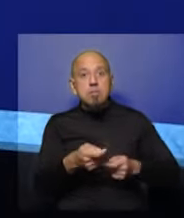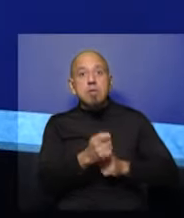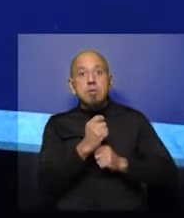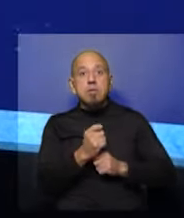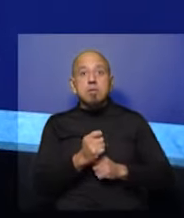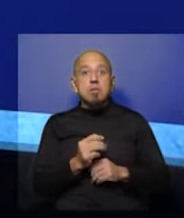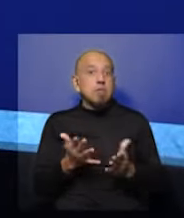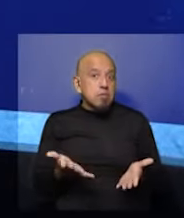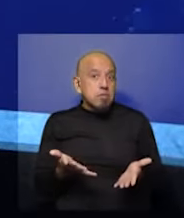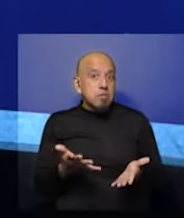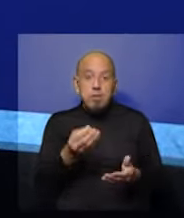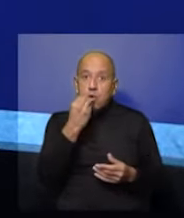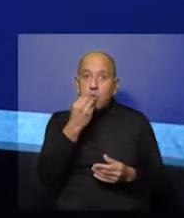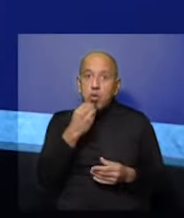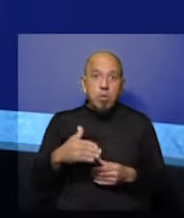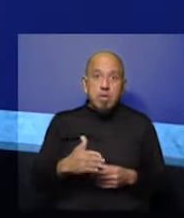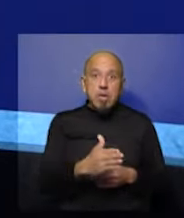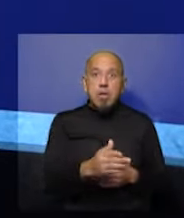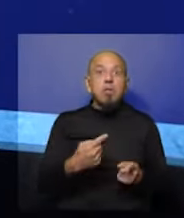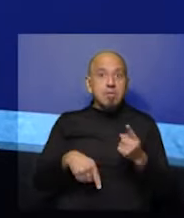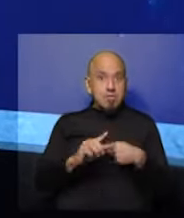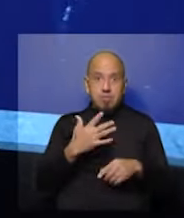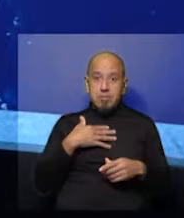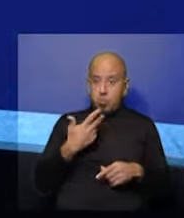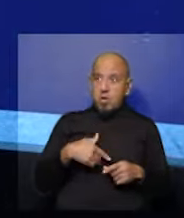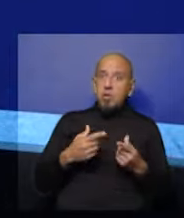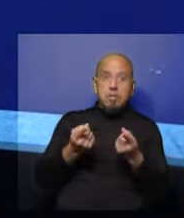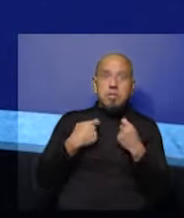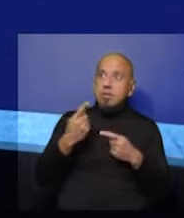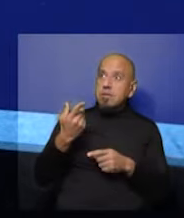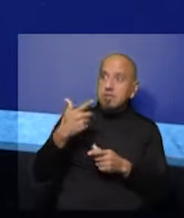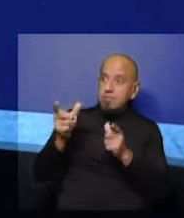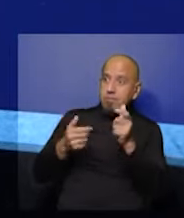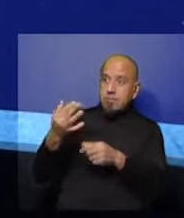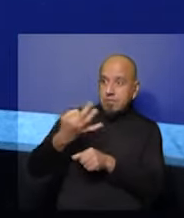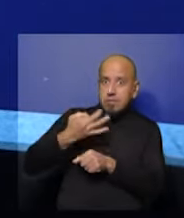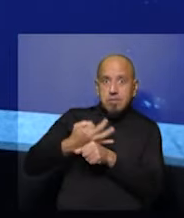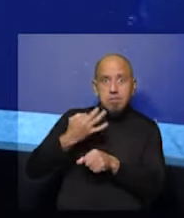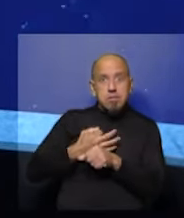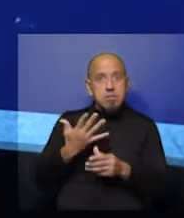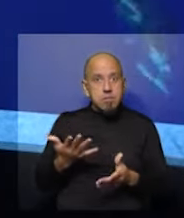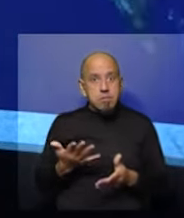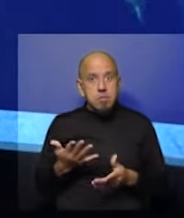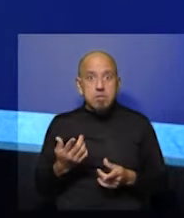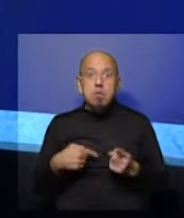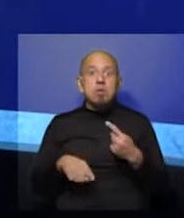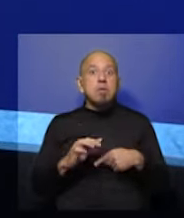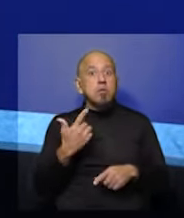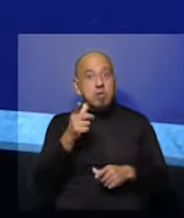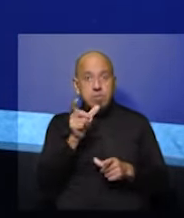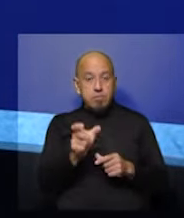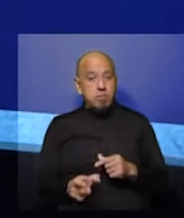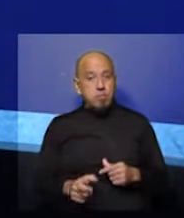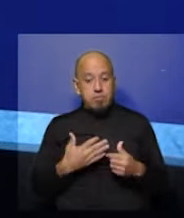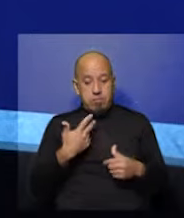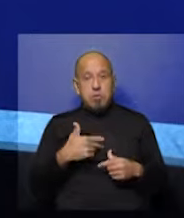y comió pescado vos te crees que el ser humano precisa que venga gente a enseñarle Cómo hacer para sobrevivir lo que precisa el ser humano